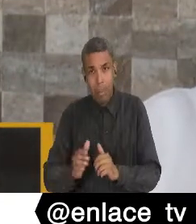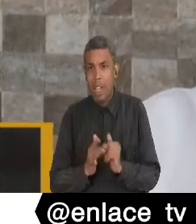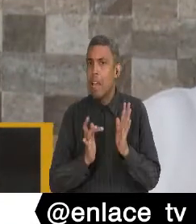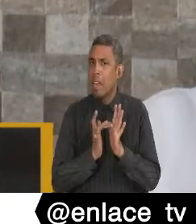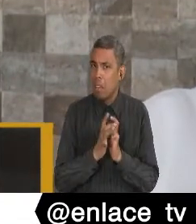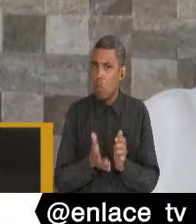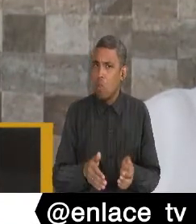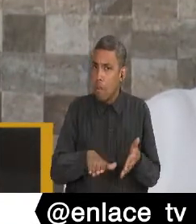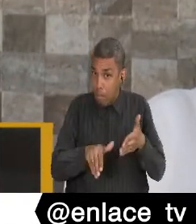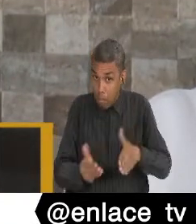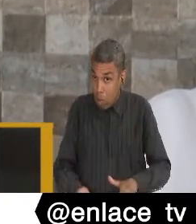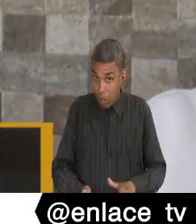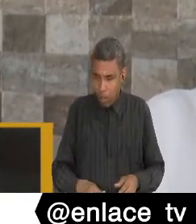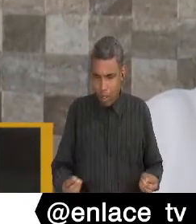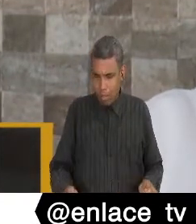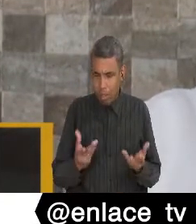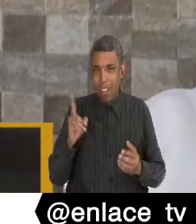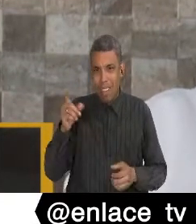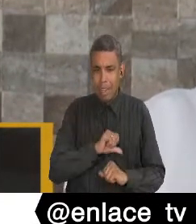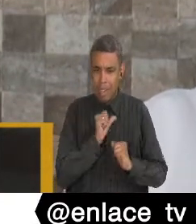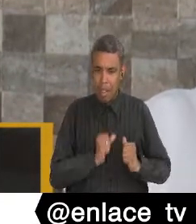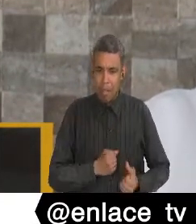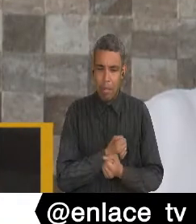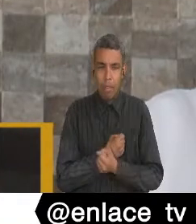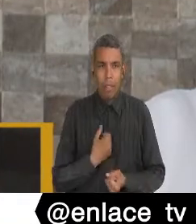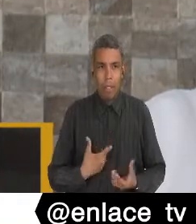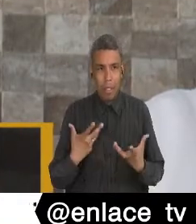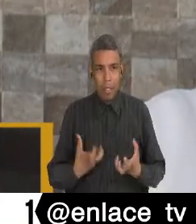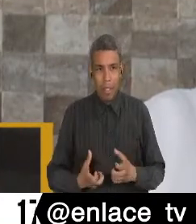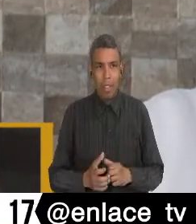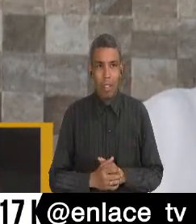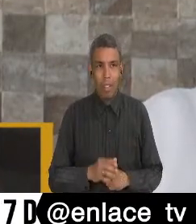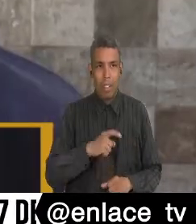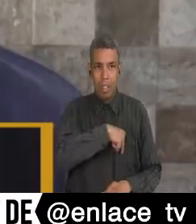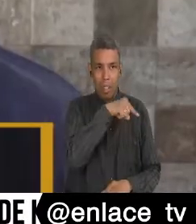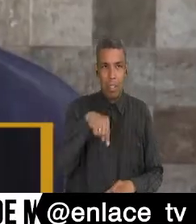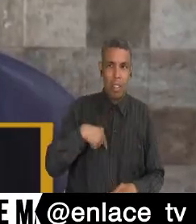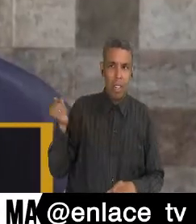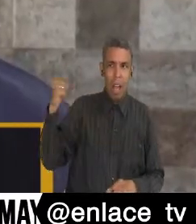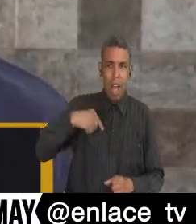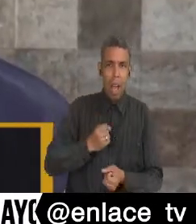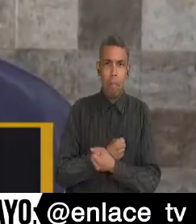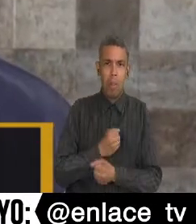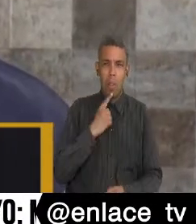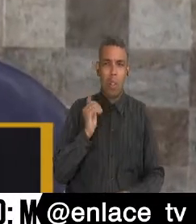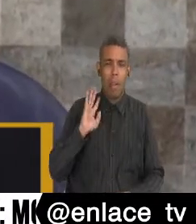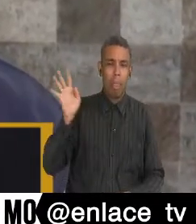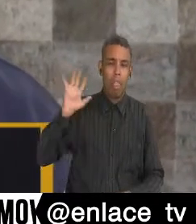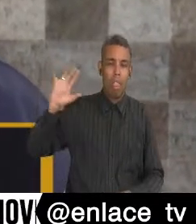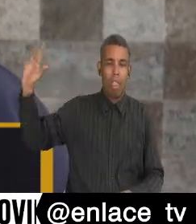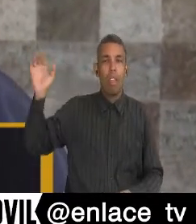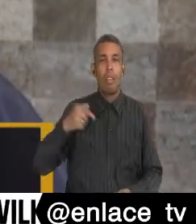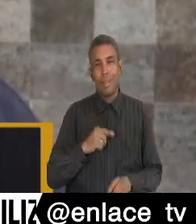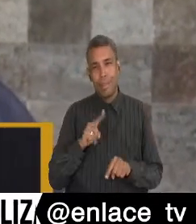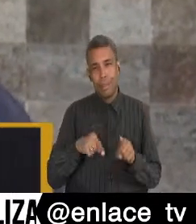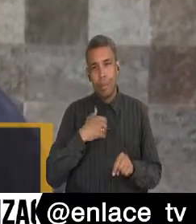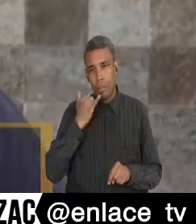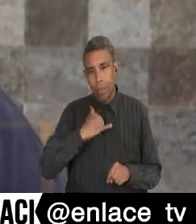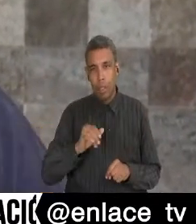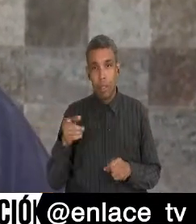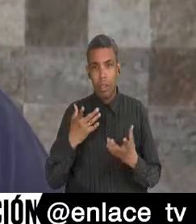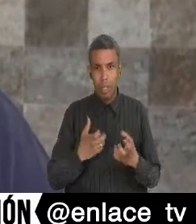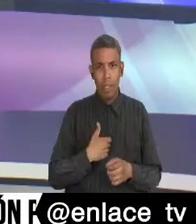que ansía amarnos cada vez más, sino que no somos nosotros los que no nos dejamos amar por Él. Para el religioso se requiere del apoyo de la feligresía para